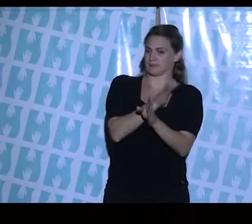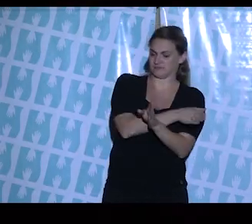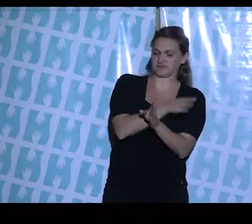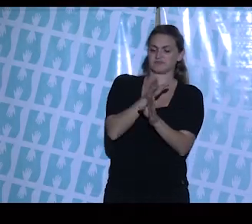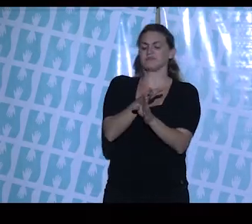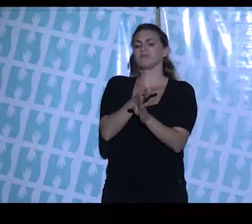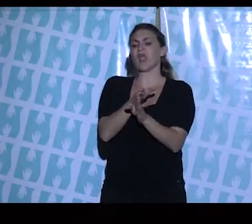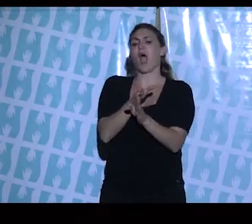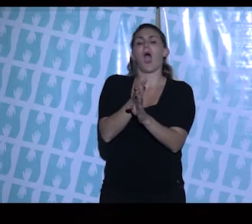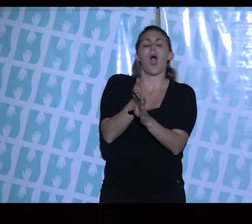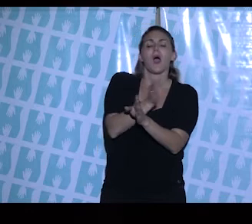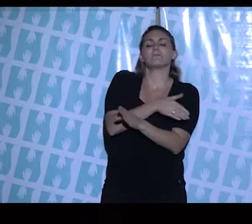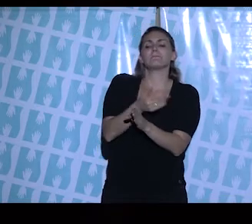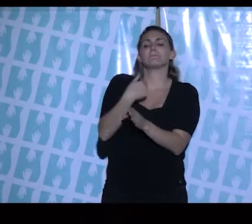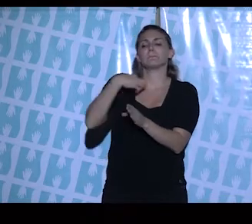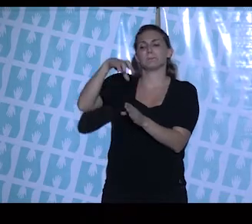enfermedad premotora